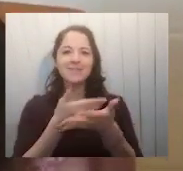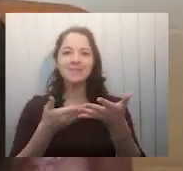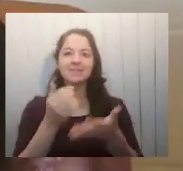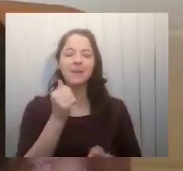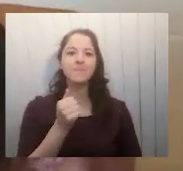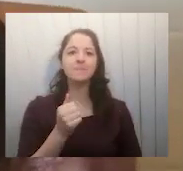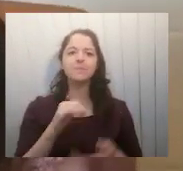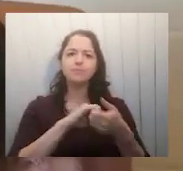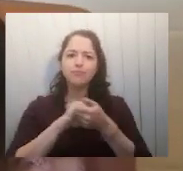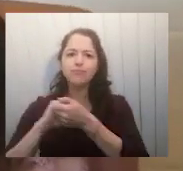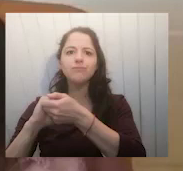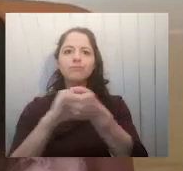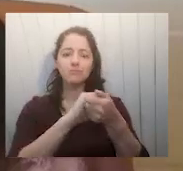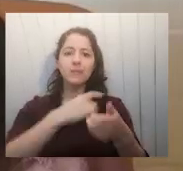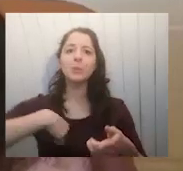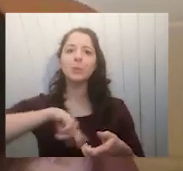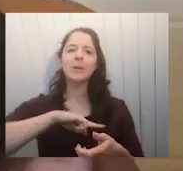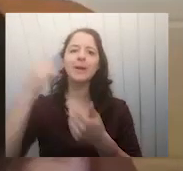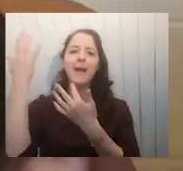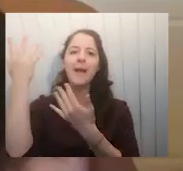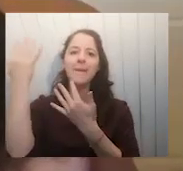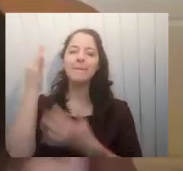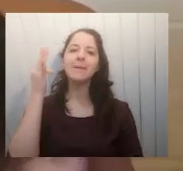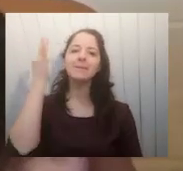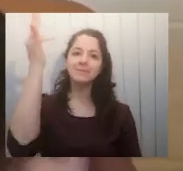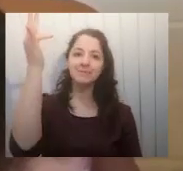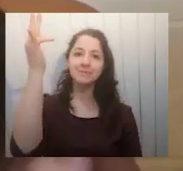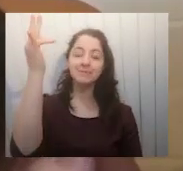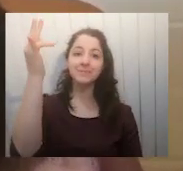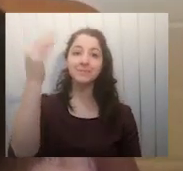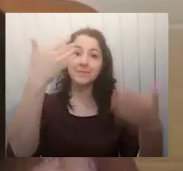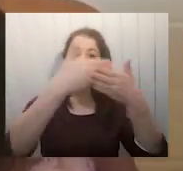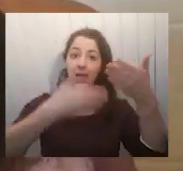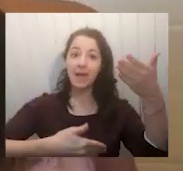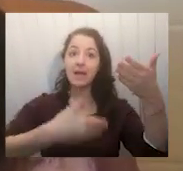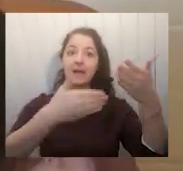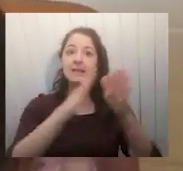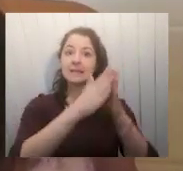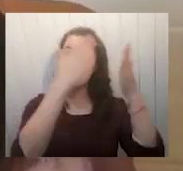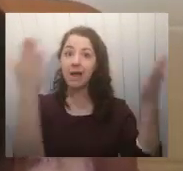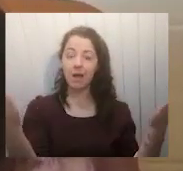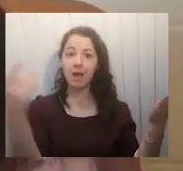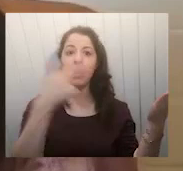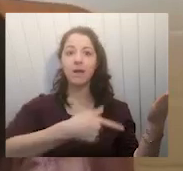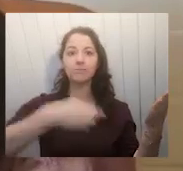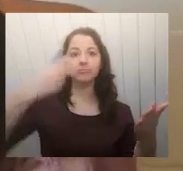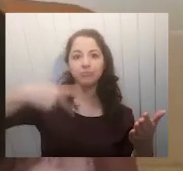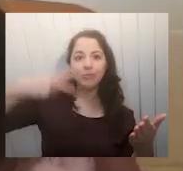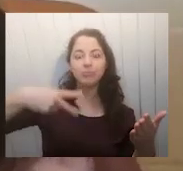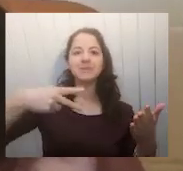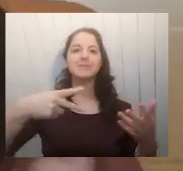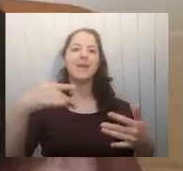y es nuestra esperanza. La prensa hegemónica se divierte presentando la pobreza como un